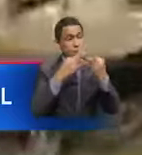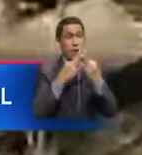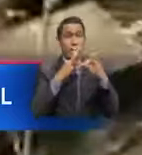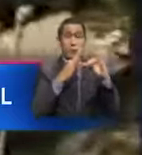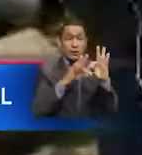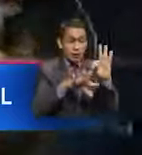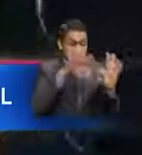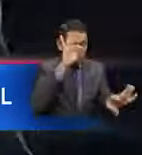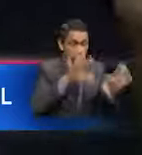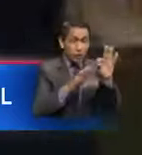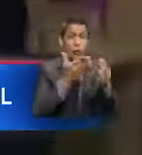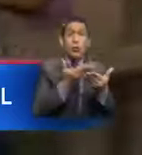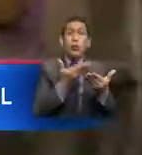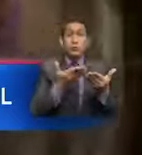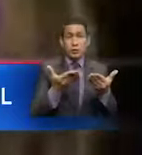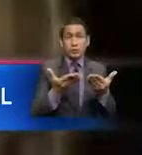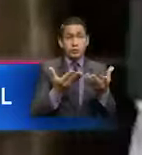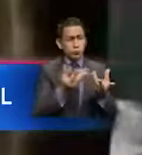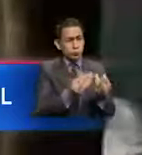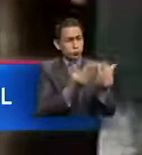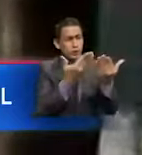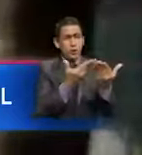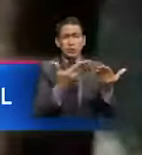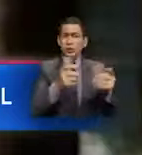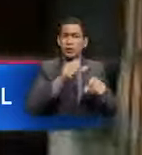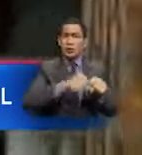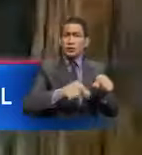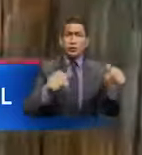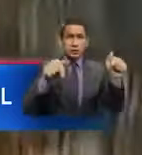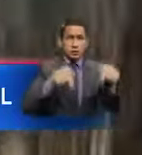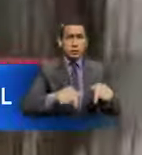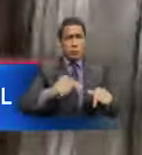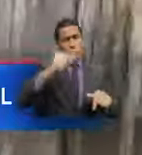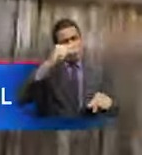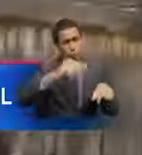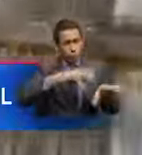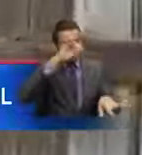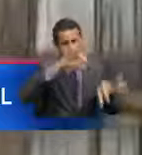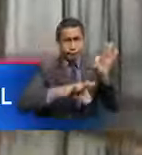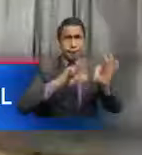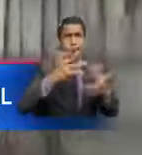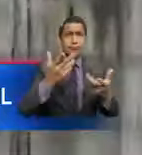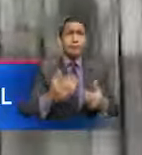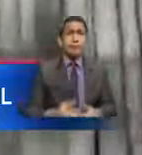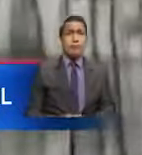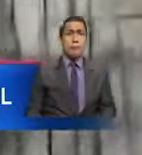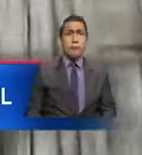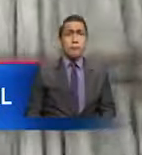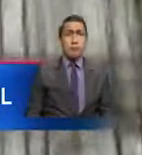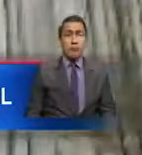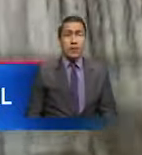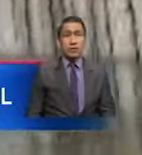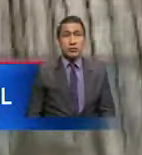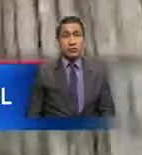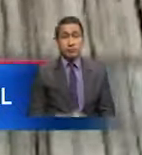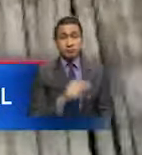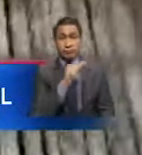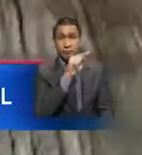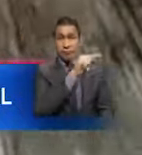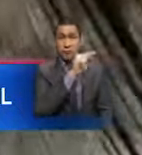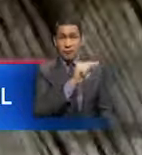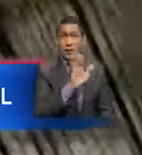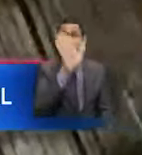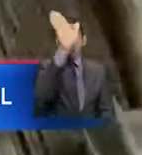sitio y también construyendo o ubicando esto que ustedes están viendo ahora, una nueva pared o una nueva división de